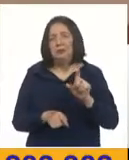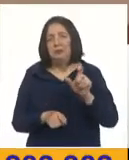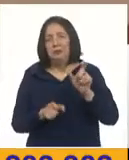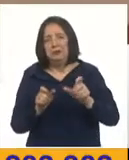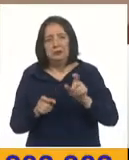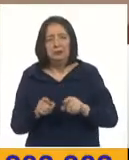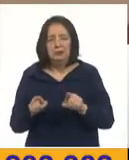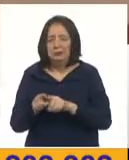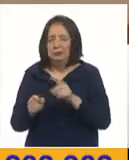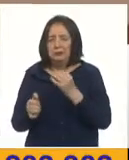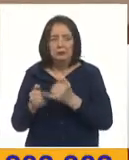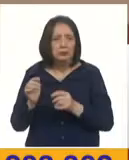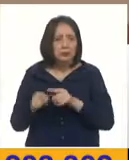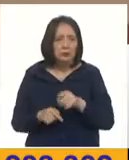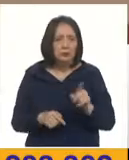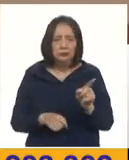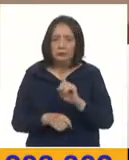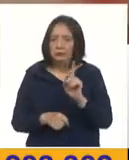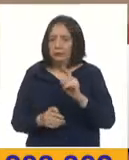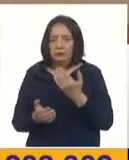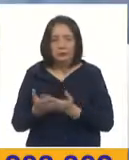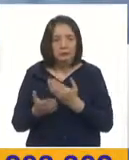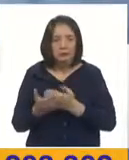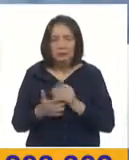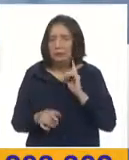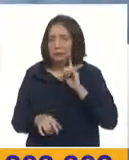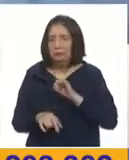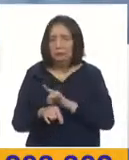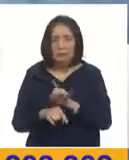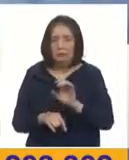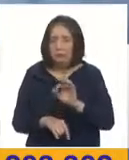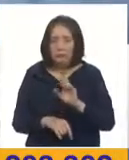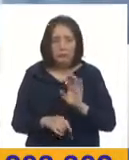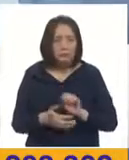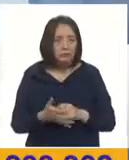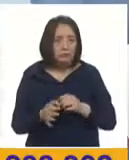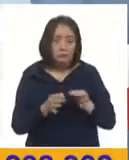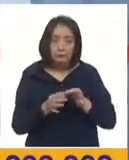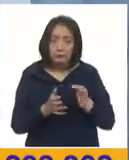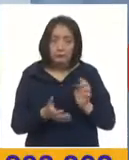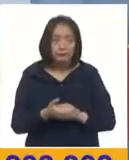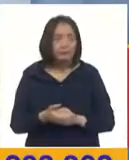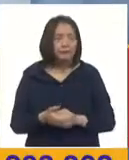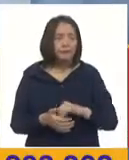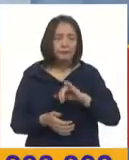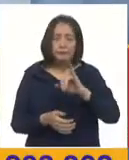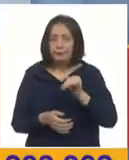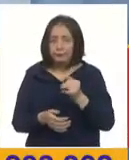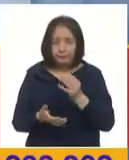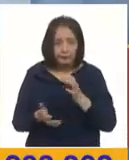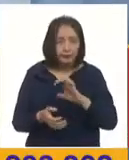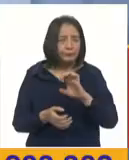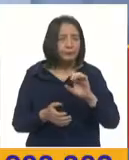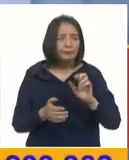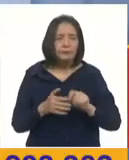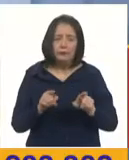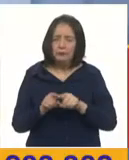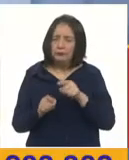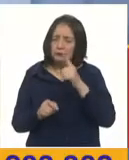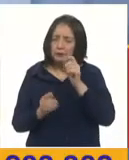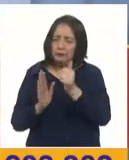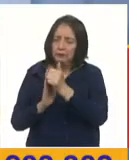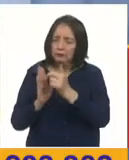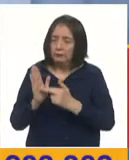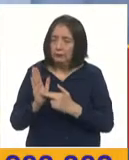que tiene los mismos eso no es prueba del fraude además explicó jáuregui que los jurados deberán tener en cuenta también el